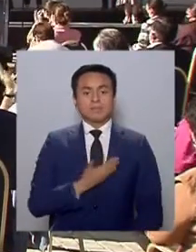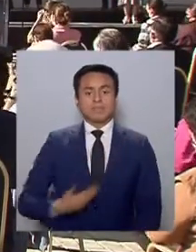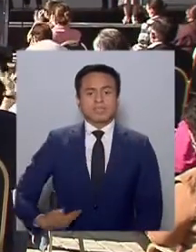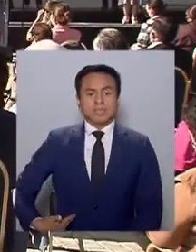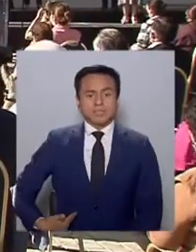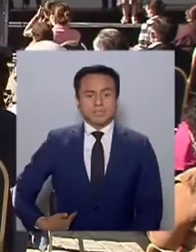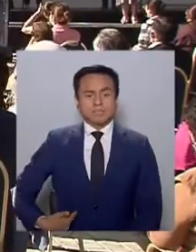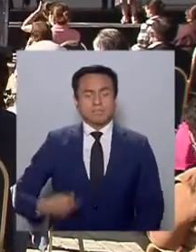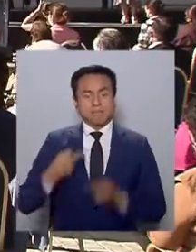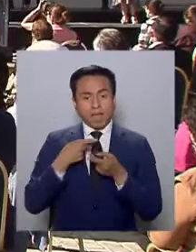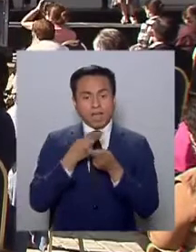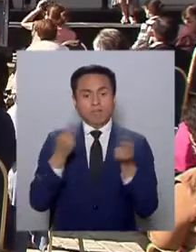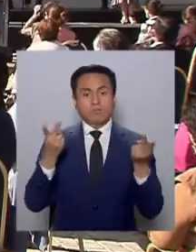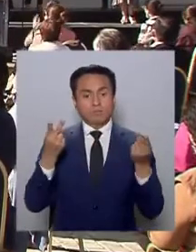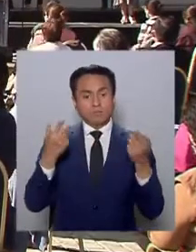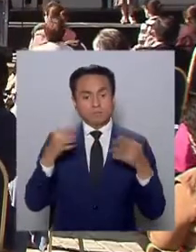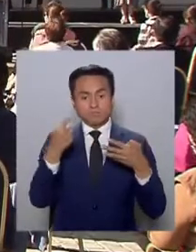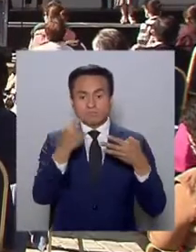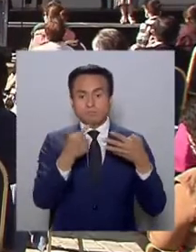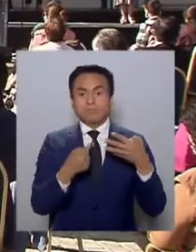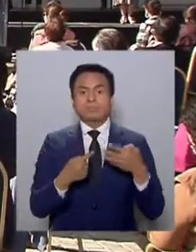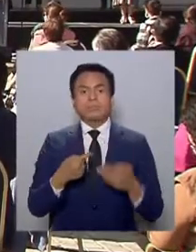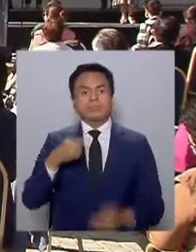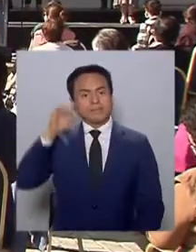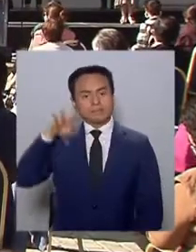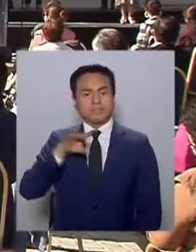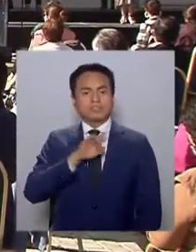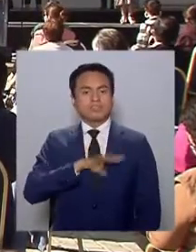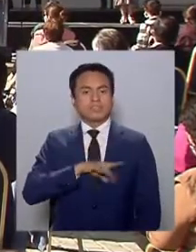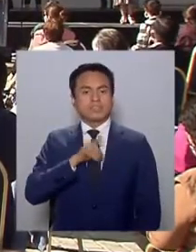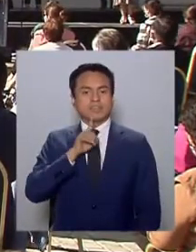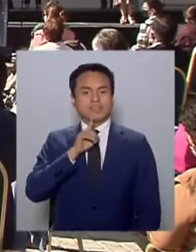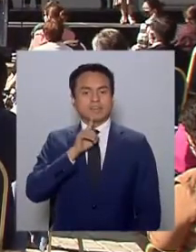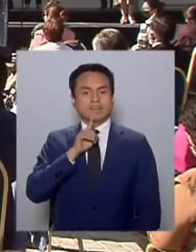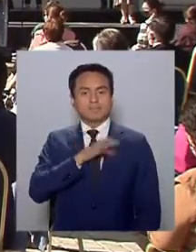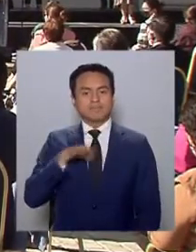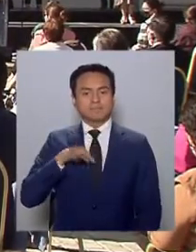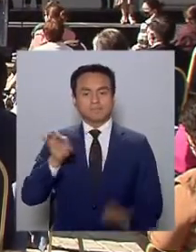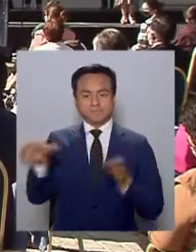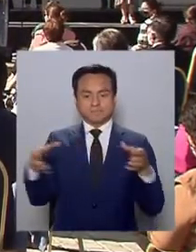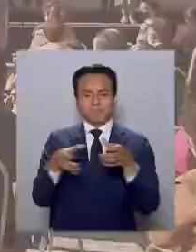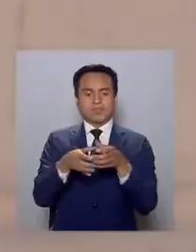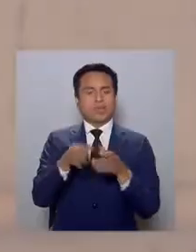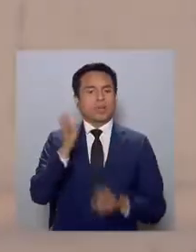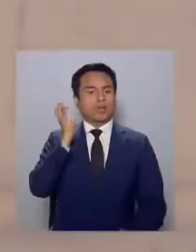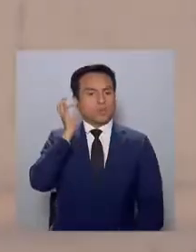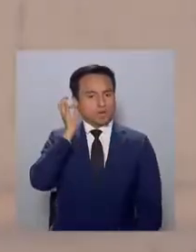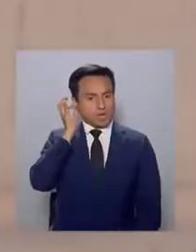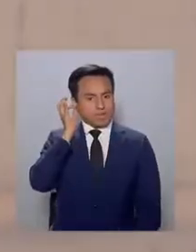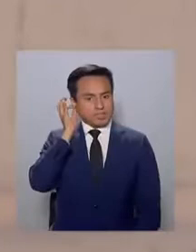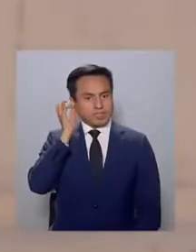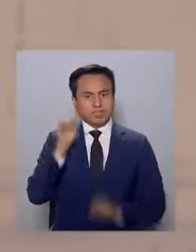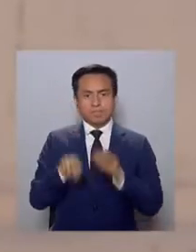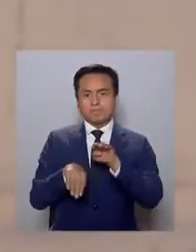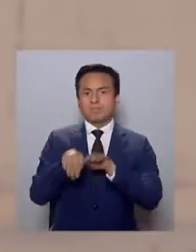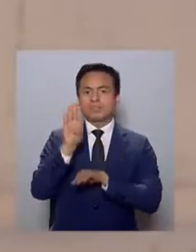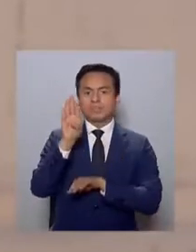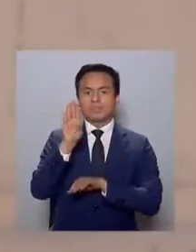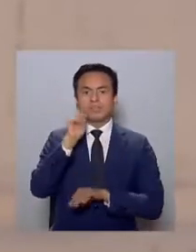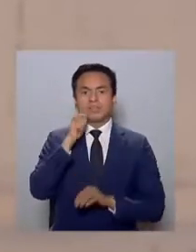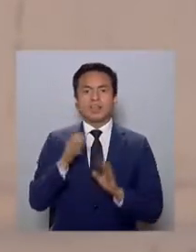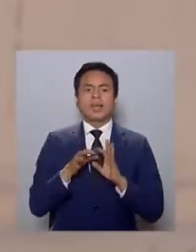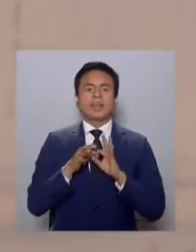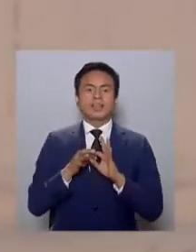Presidente, con estos anuncios, ya sabemos que Chile tendrá un gabinete en donde las mujeres somos mayoría, y